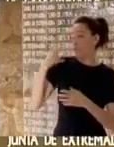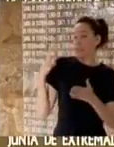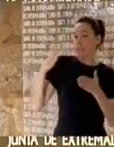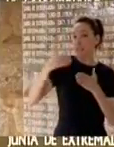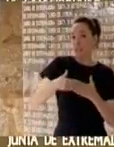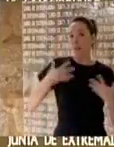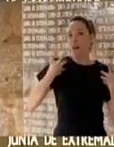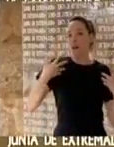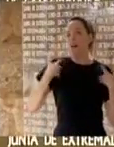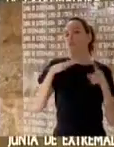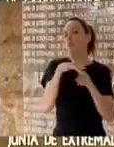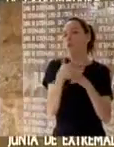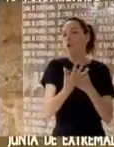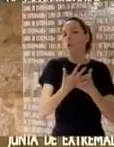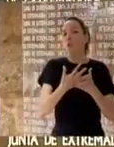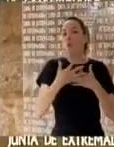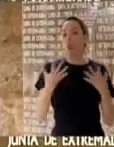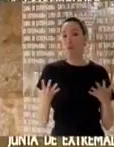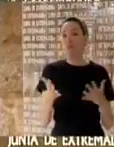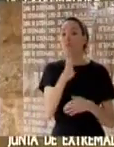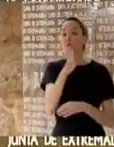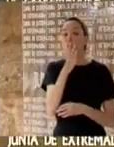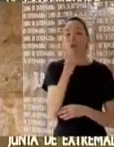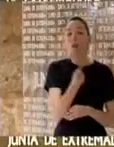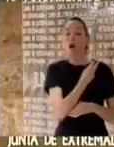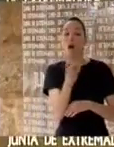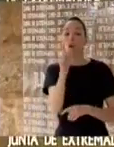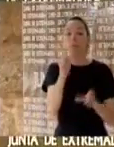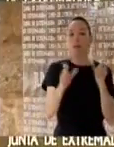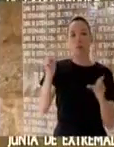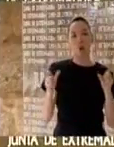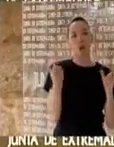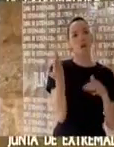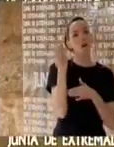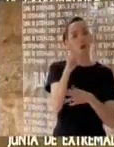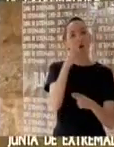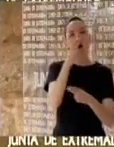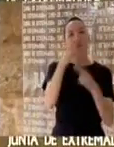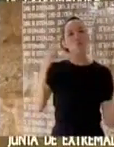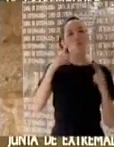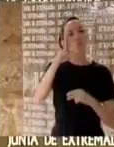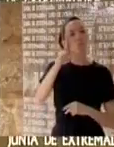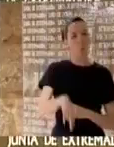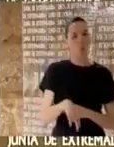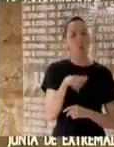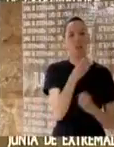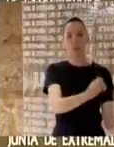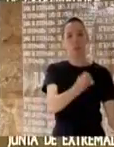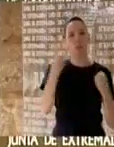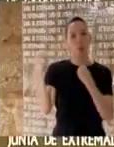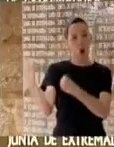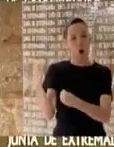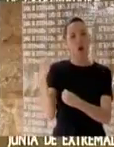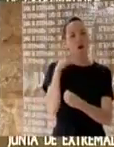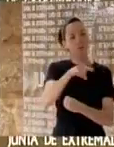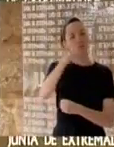sido que ha habido personas que al frente de instituciones, como representantes públicos de esas instituciones, han hecho valer